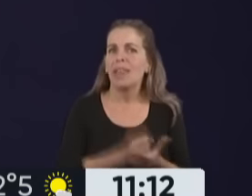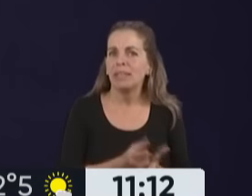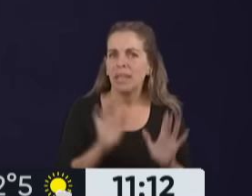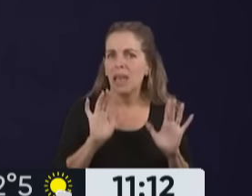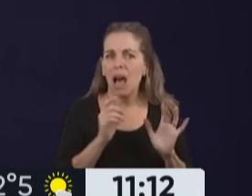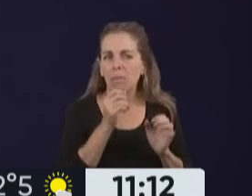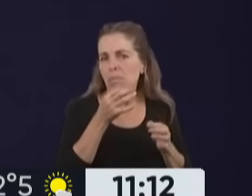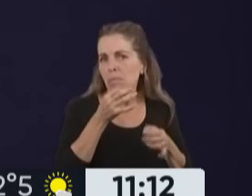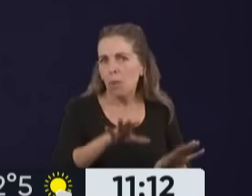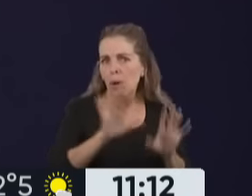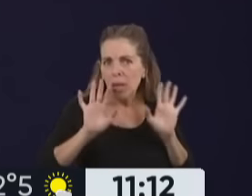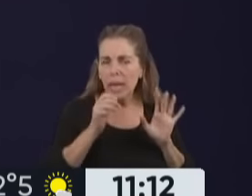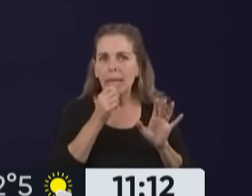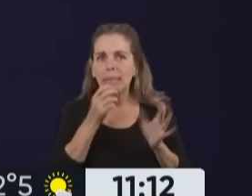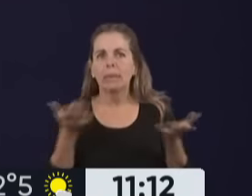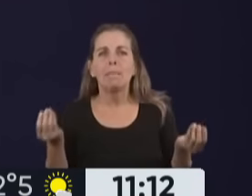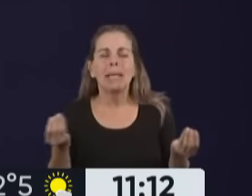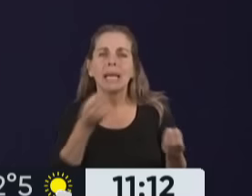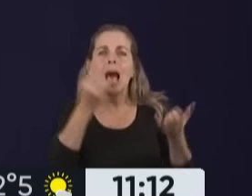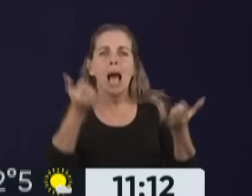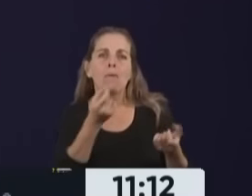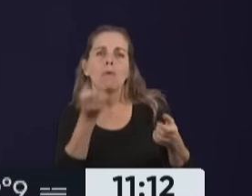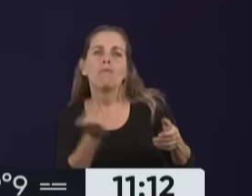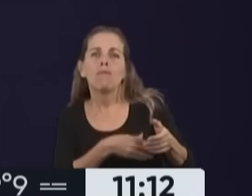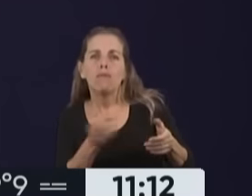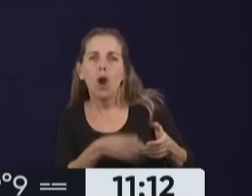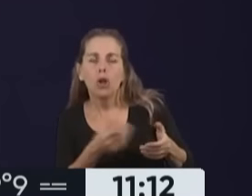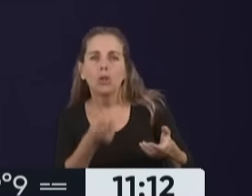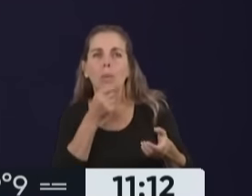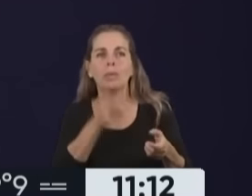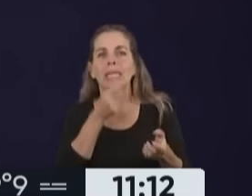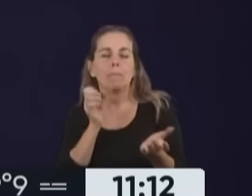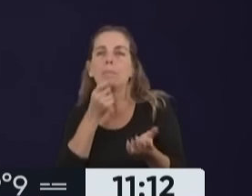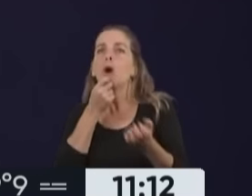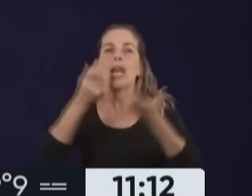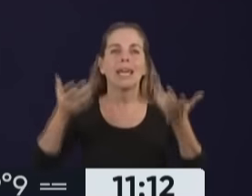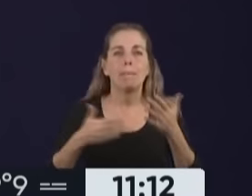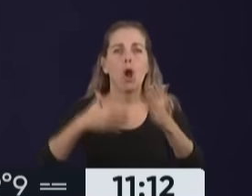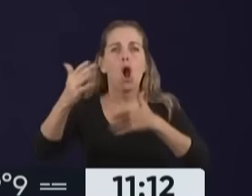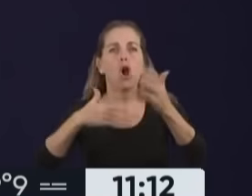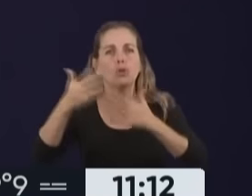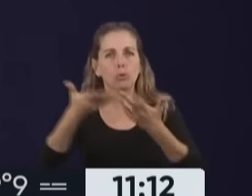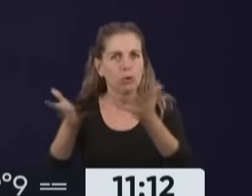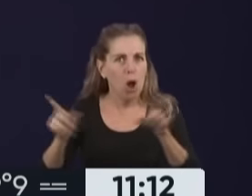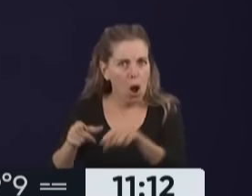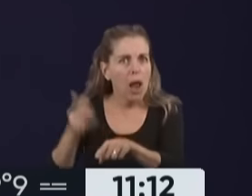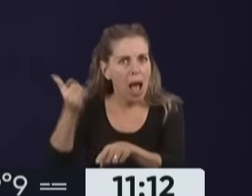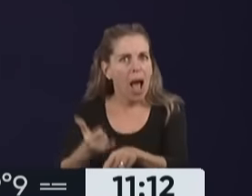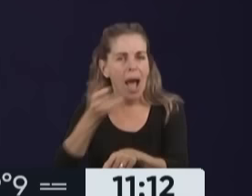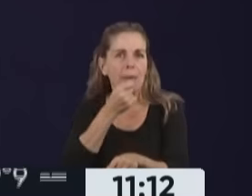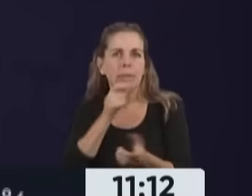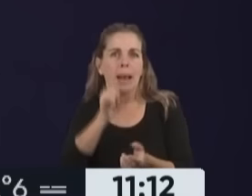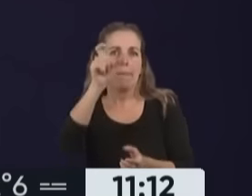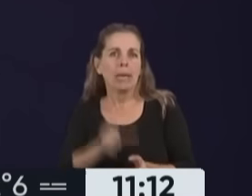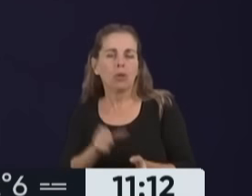elegir por un fondo de desempleo, tal como se conoce en el rubro, por ejemplo, de la construcción, con ese mismo